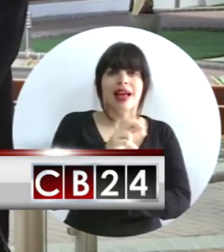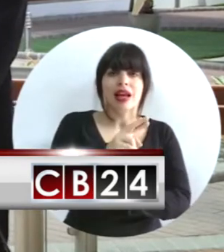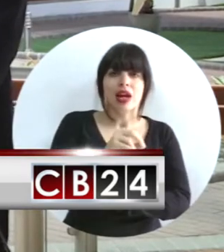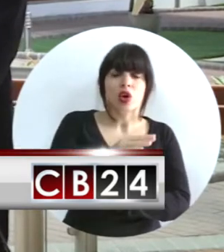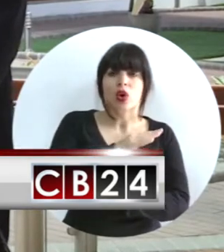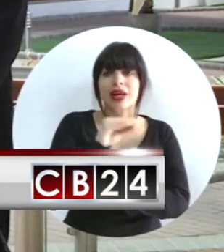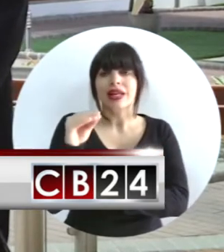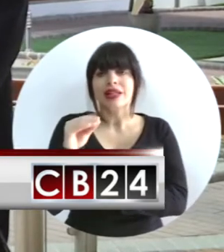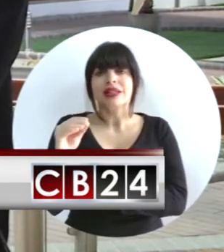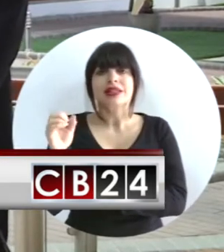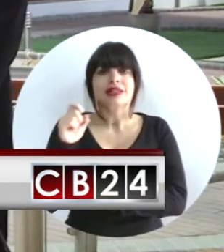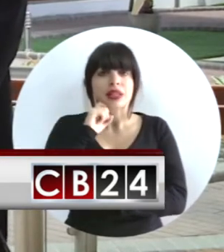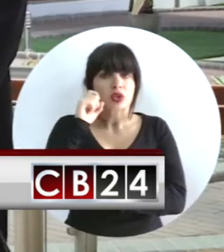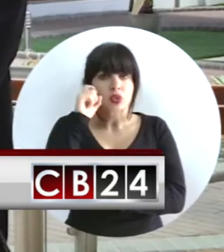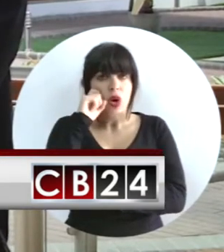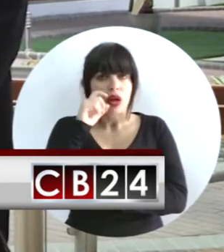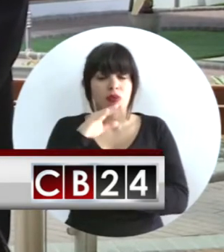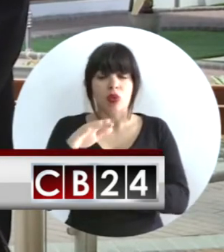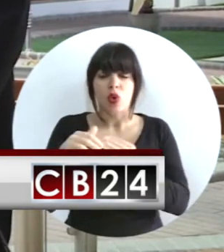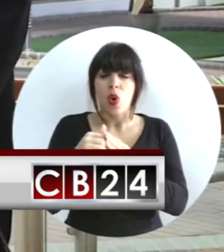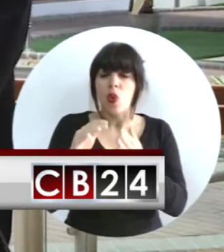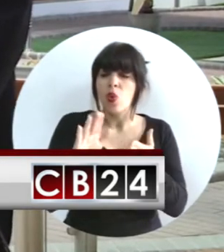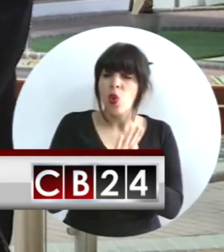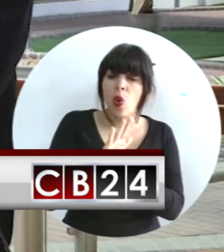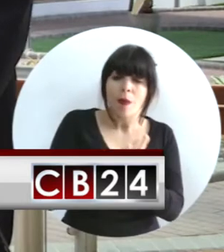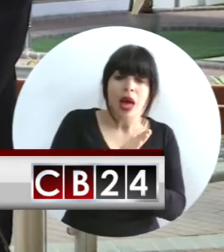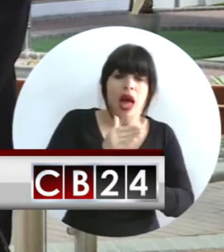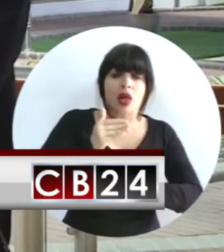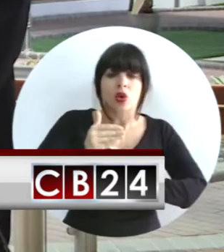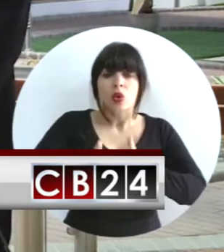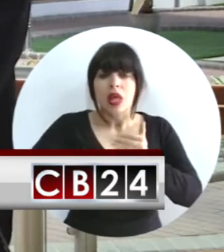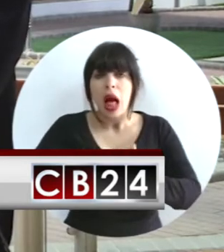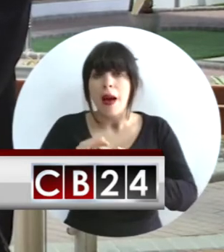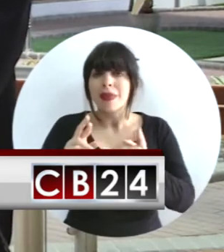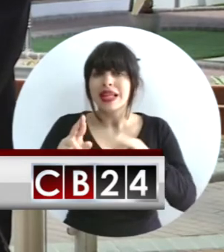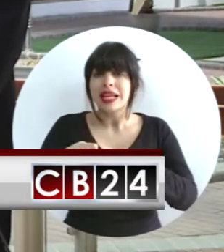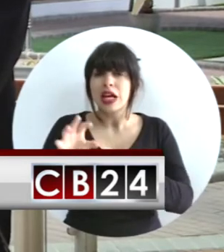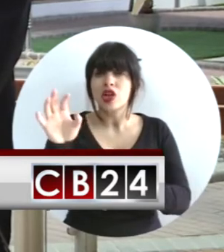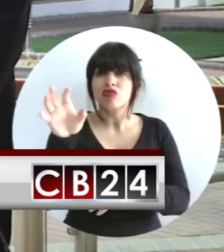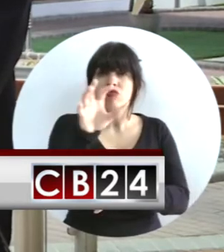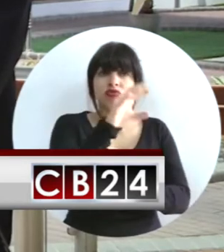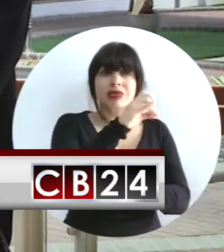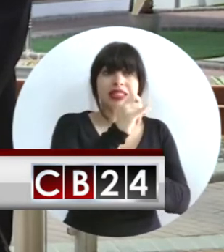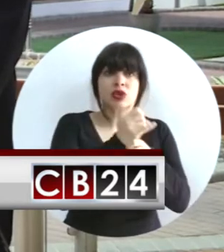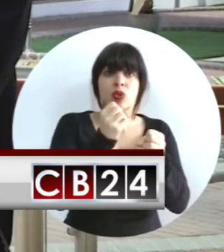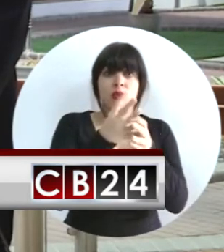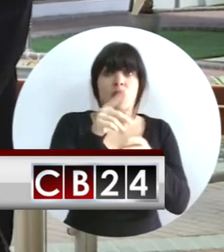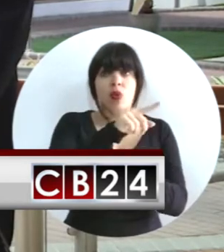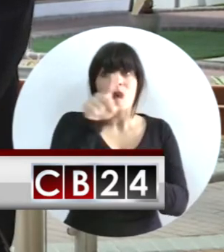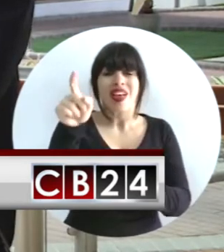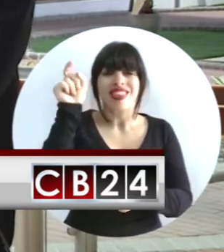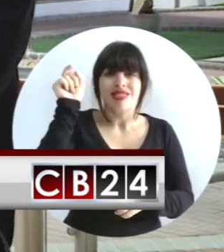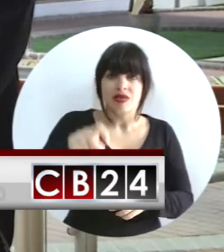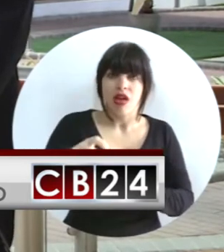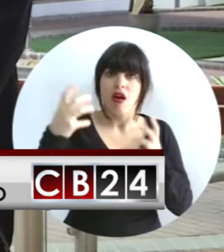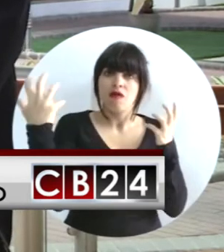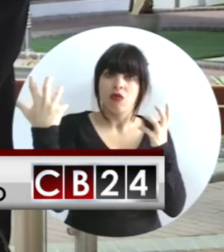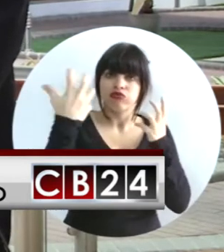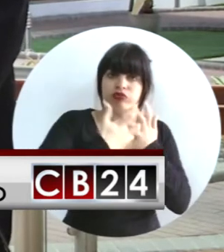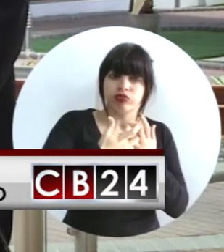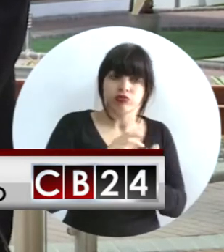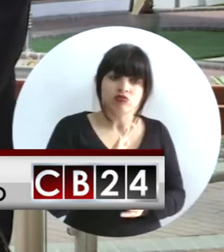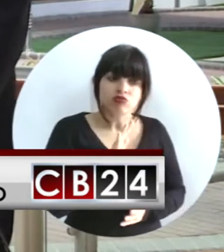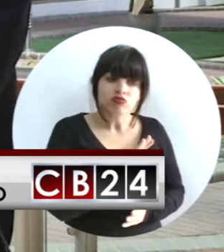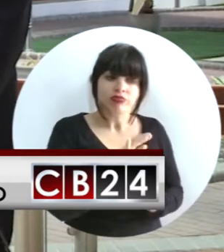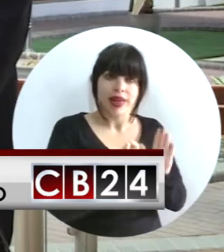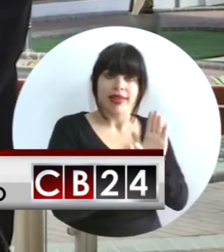género y sexual. Todos los documentos, trámites y registros de las instituciones públicas tendrán que ser adecuados a